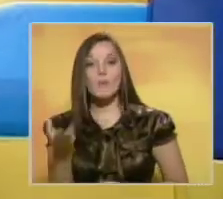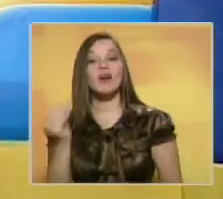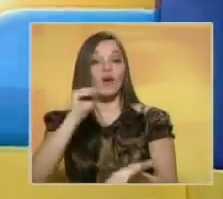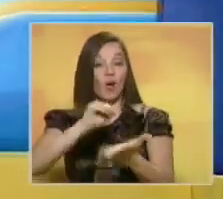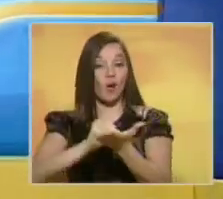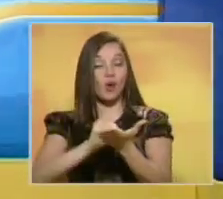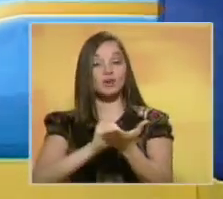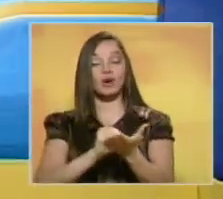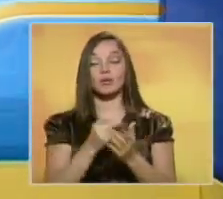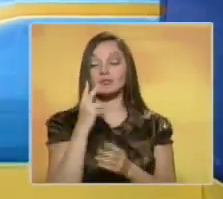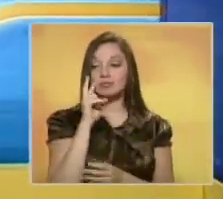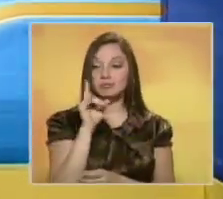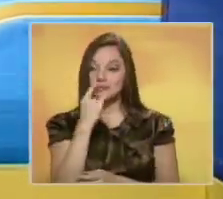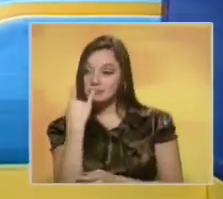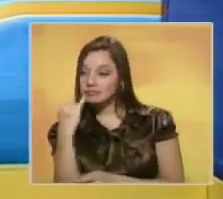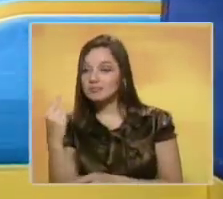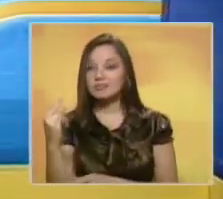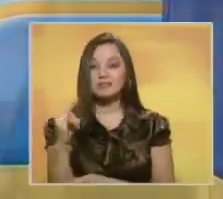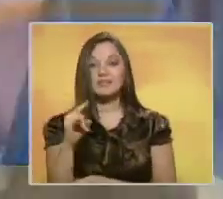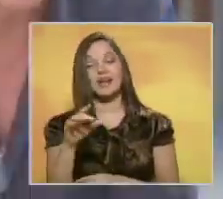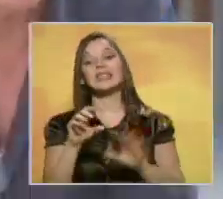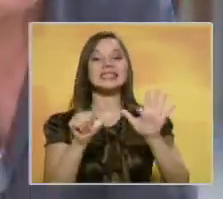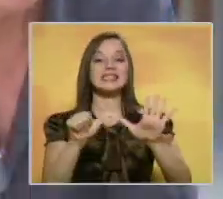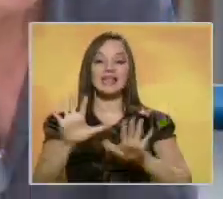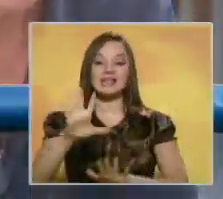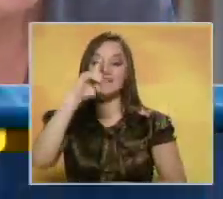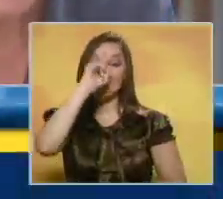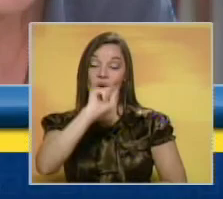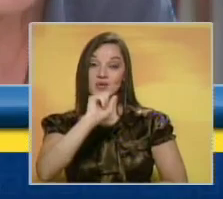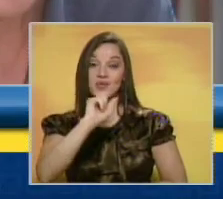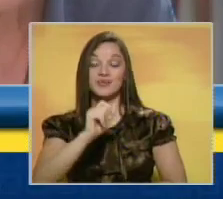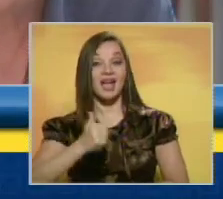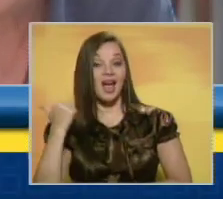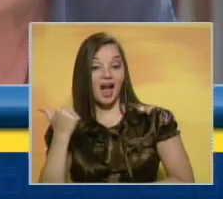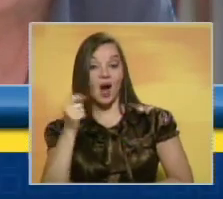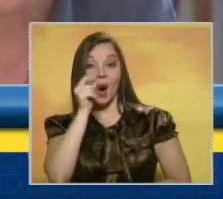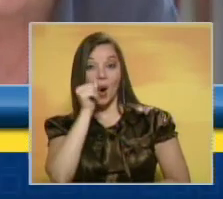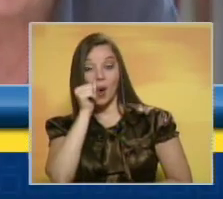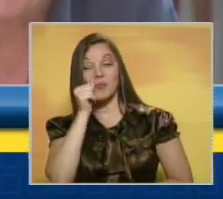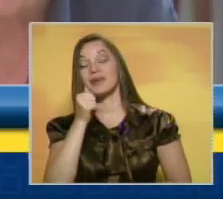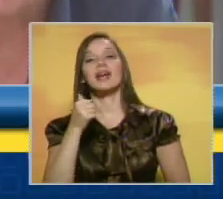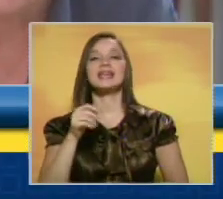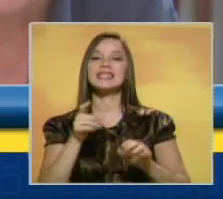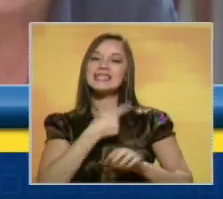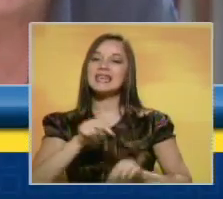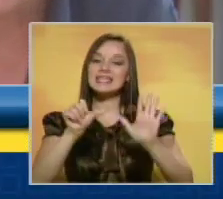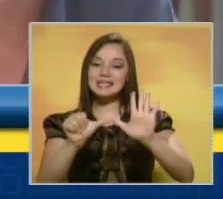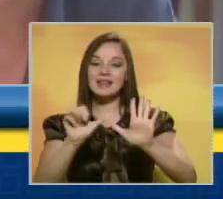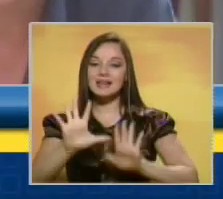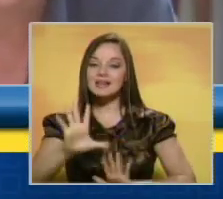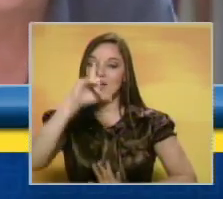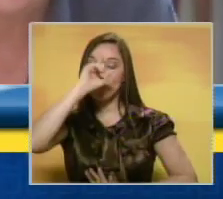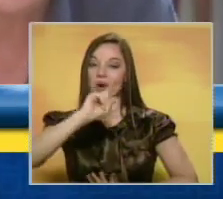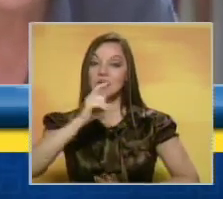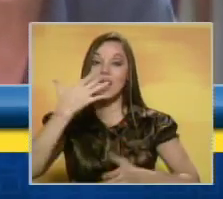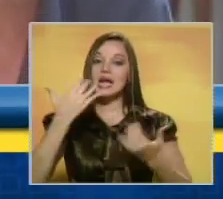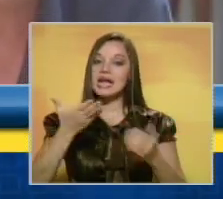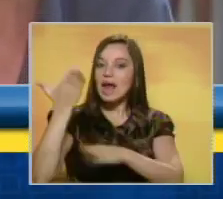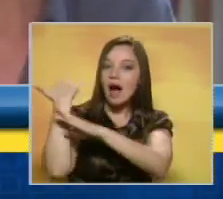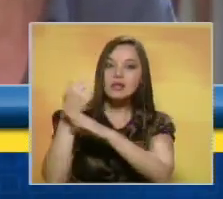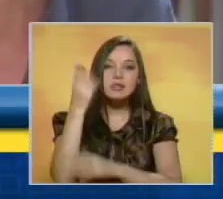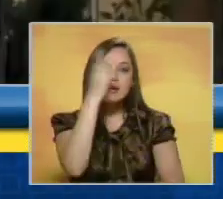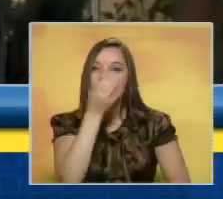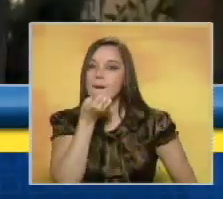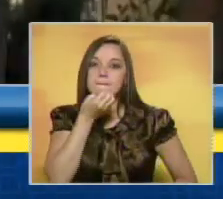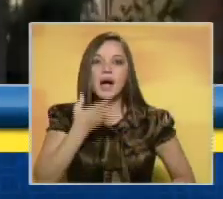papel de seductor a los 65 años. El actor continúa explotando a los 65 años su imagen de galán